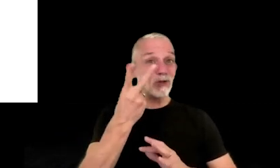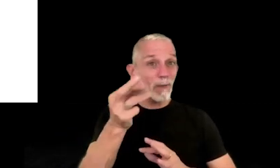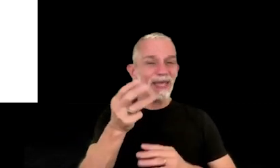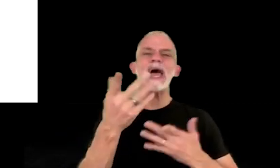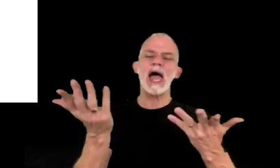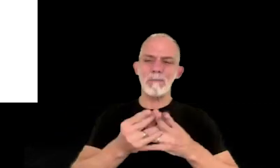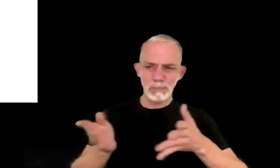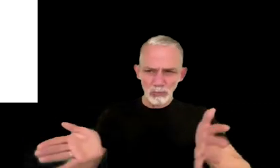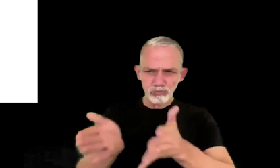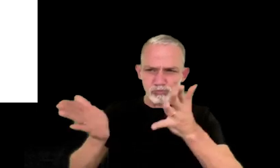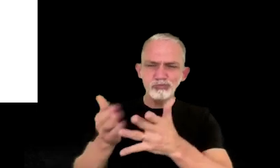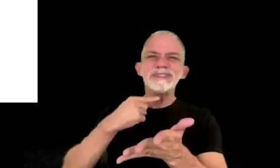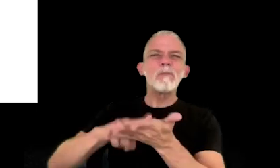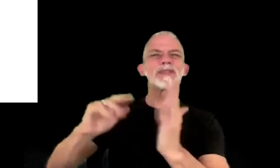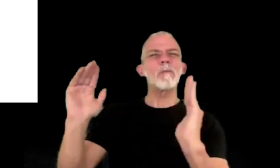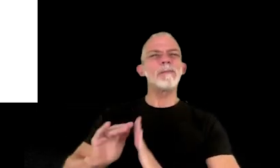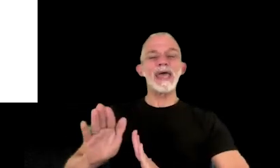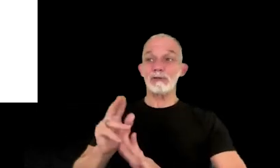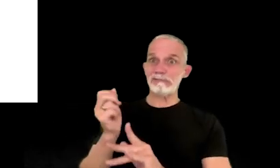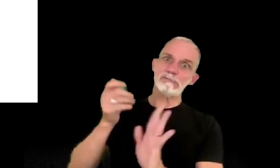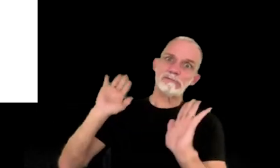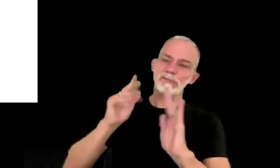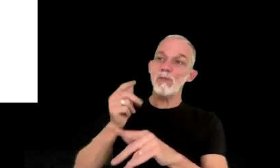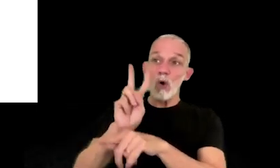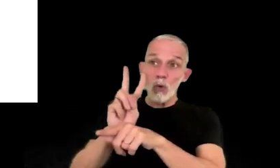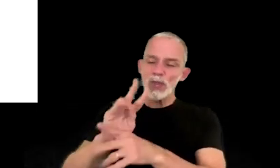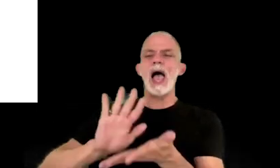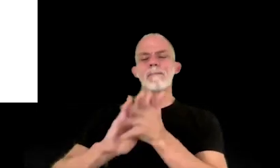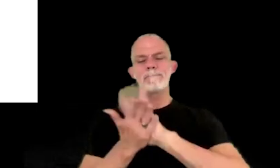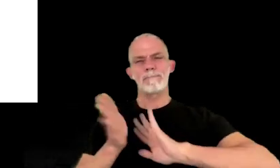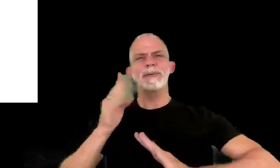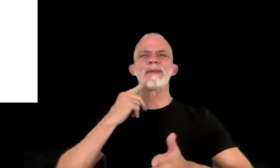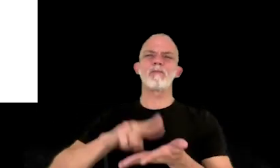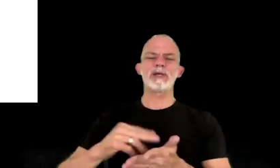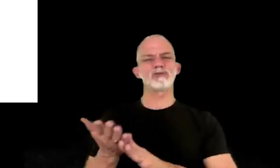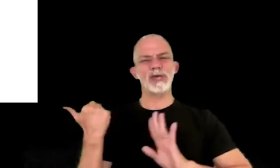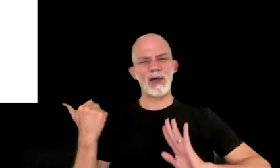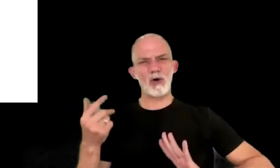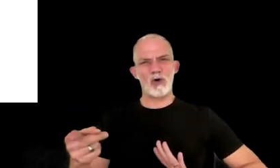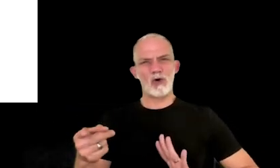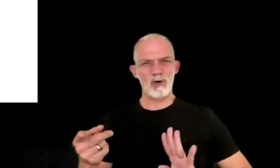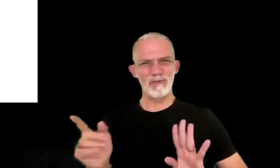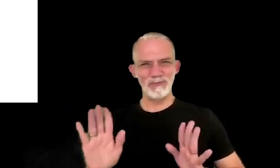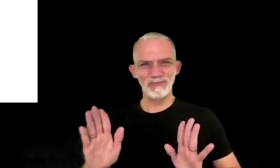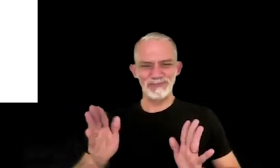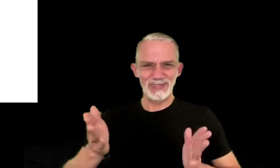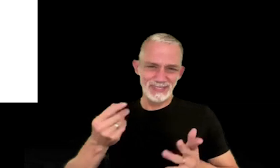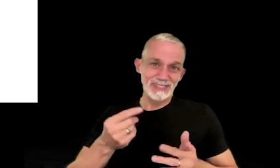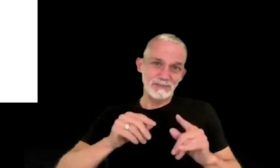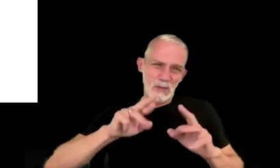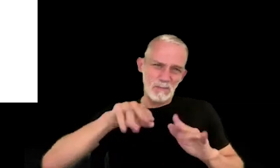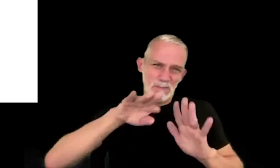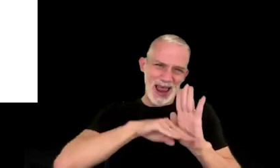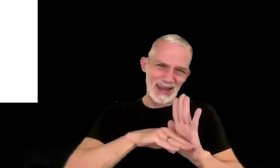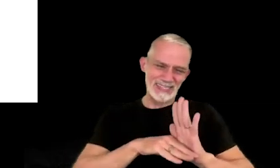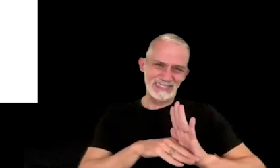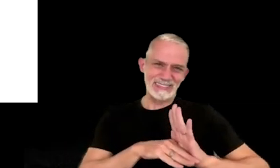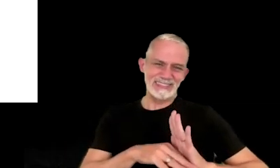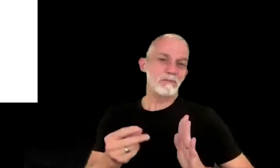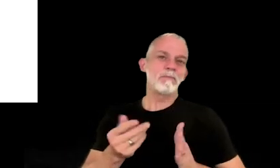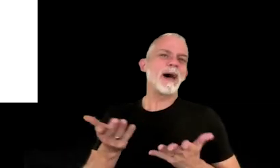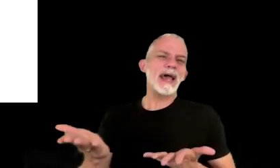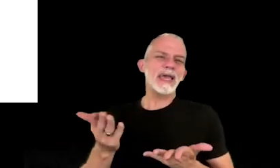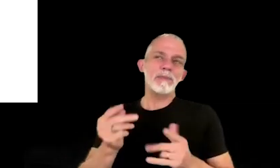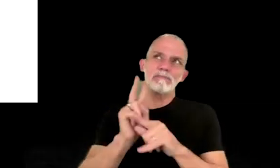estos incentivos fiscales, estas ayudas, subvenciones o exenciones que yo puedo aplicar desde la política fiscal a los efectos